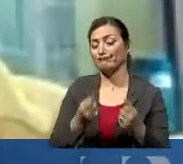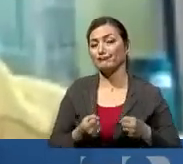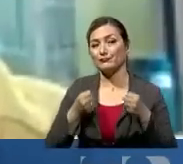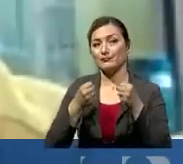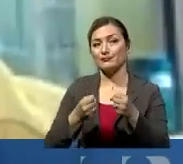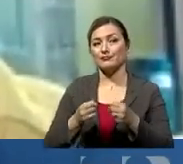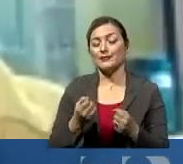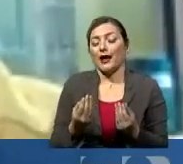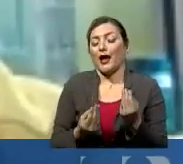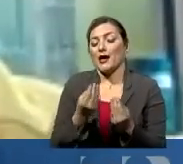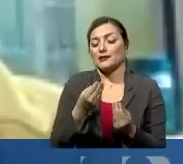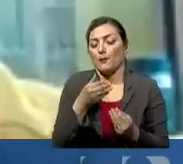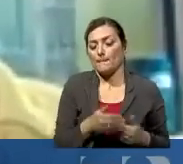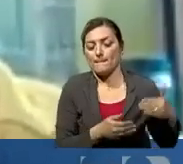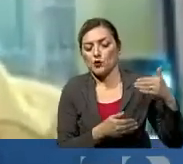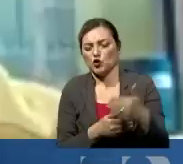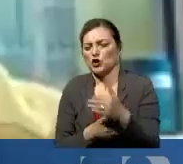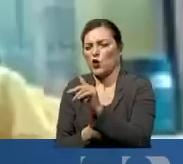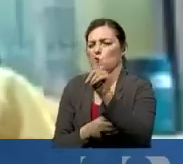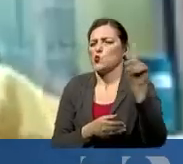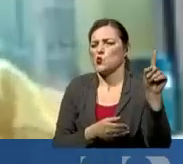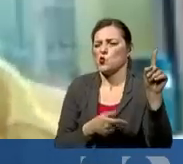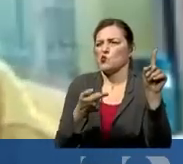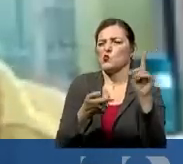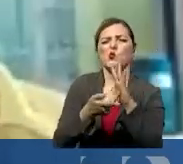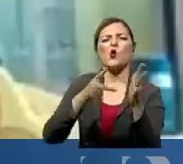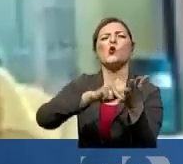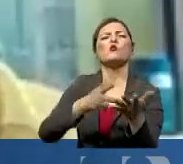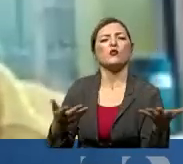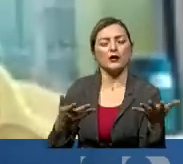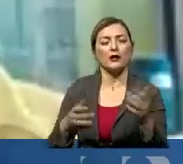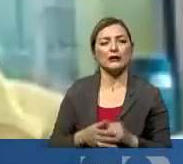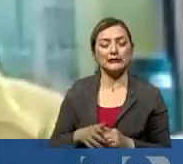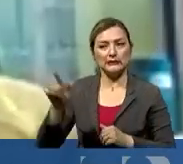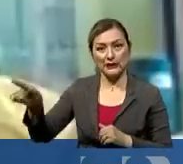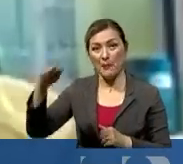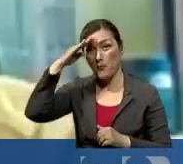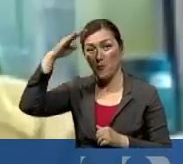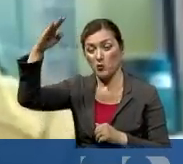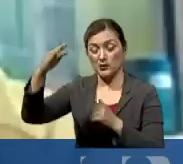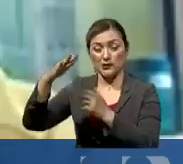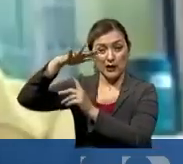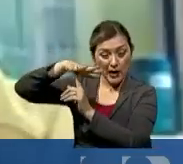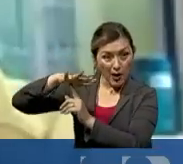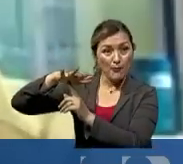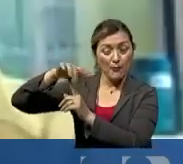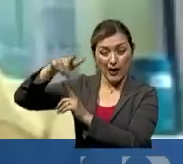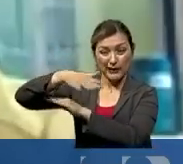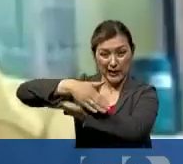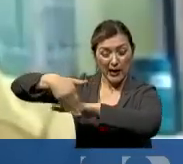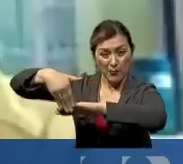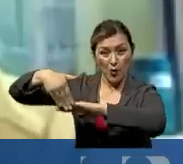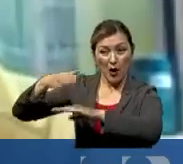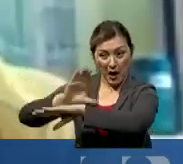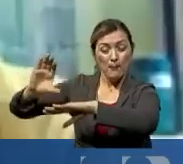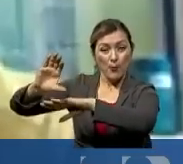ya hemos activado la fase 1. ¿Qué quiere decir la fase 1? Que adicional de los guardabosques y de los brigadistas forestales que ya se encontraban